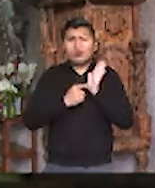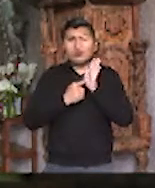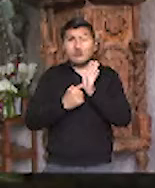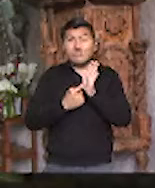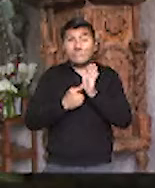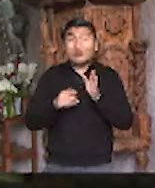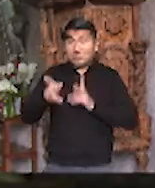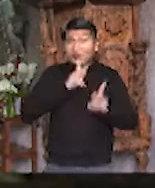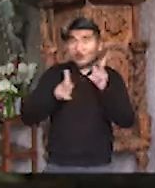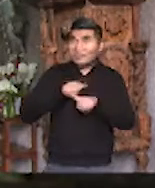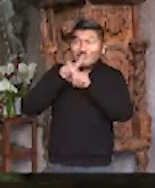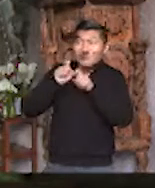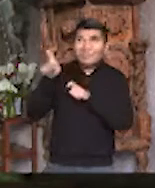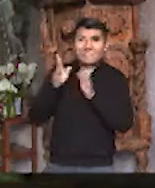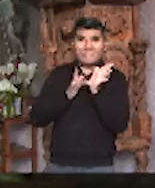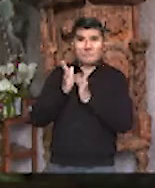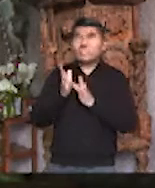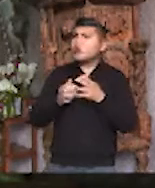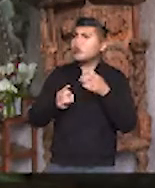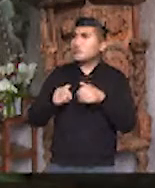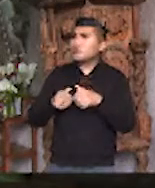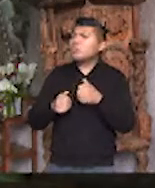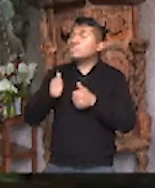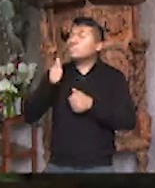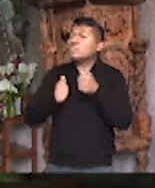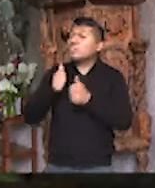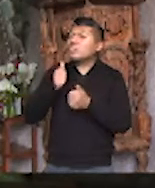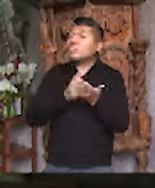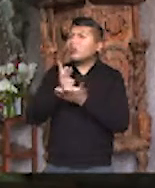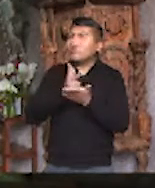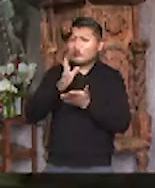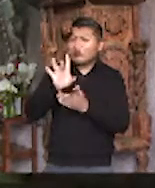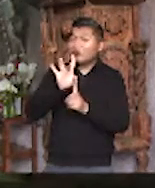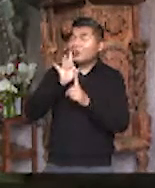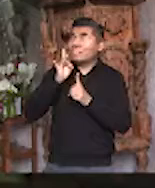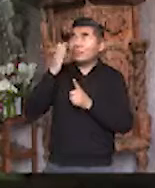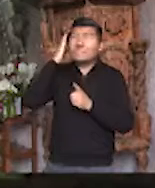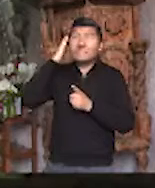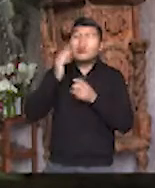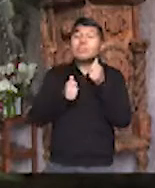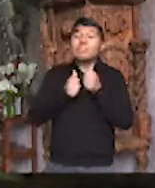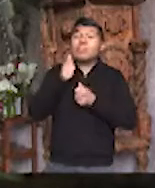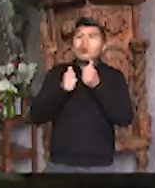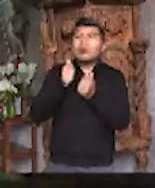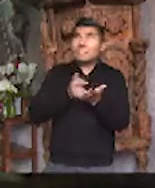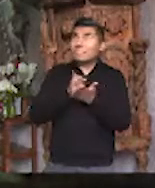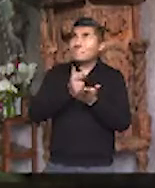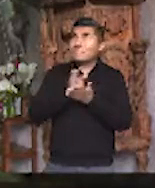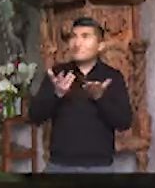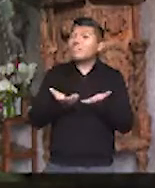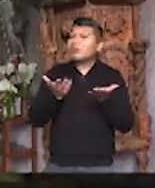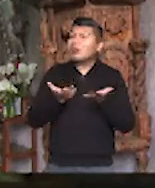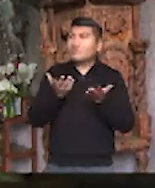pregunta a la gente cuál es la garantía para saber cuál es lo verdadero